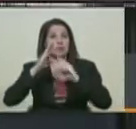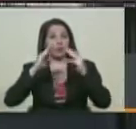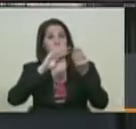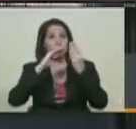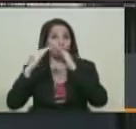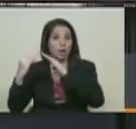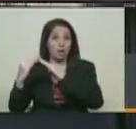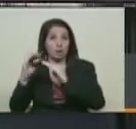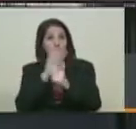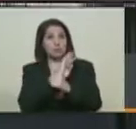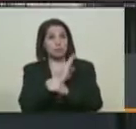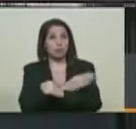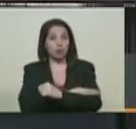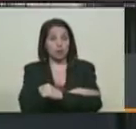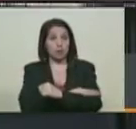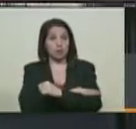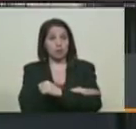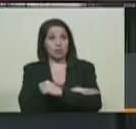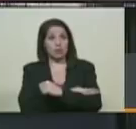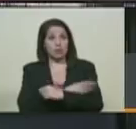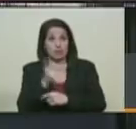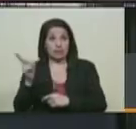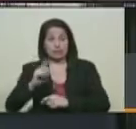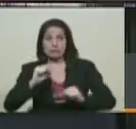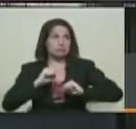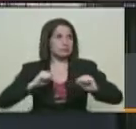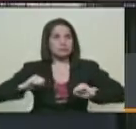Aristóbulo. Hiperquinético como eres,